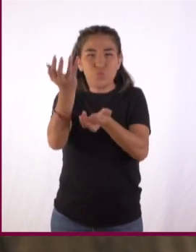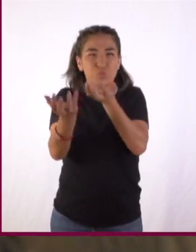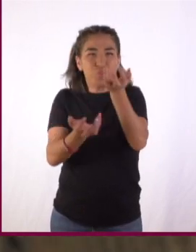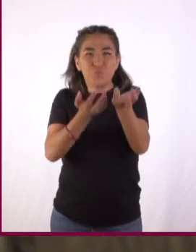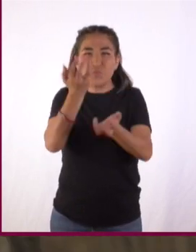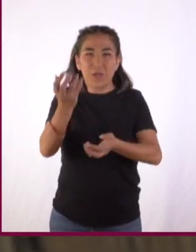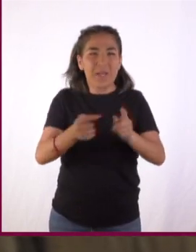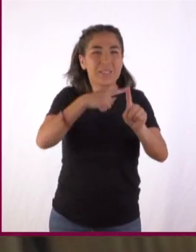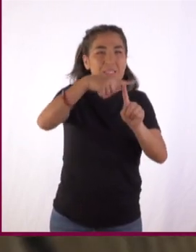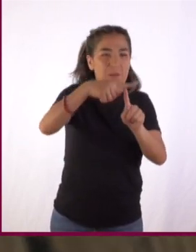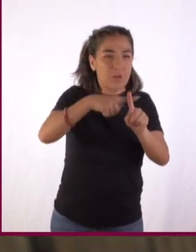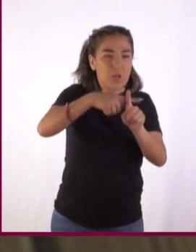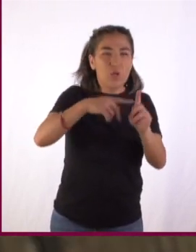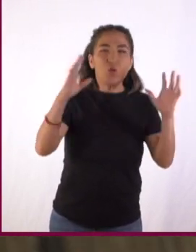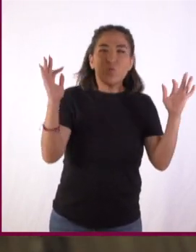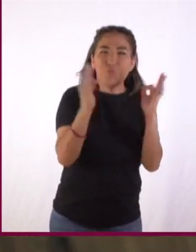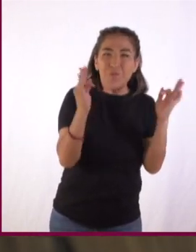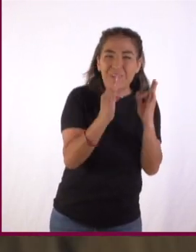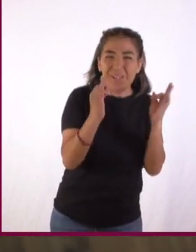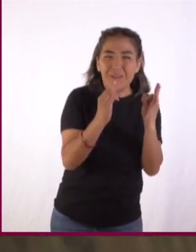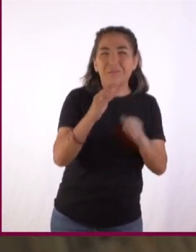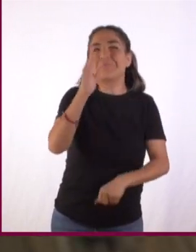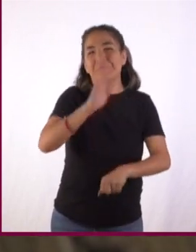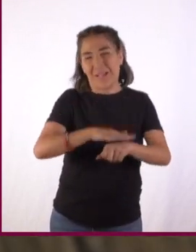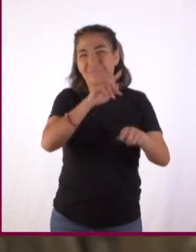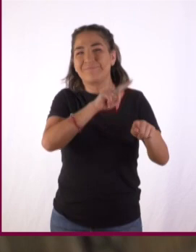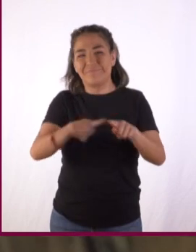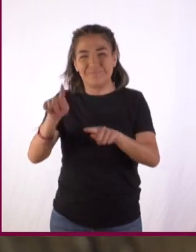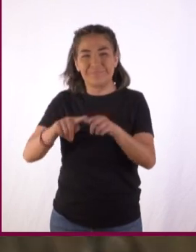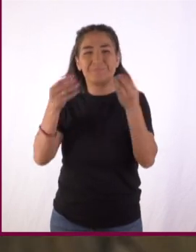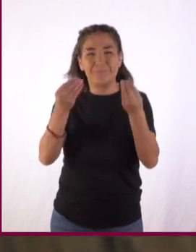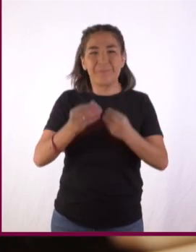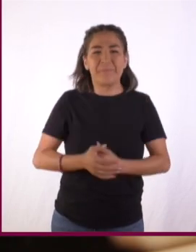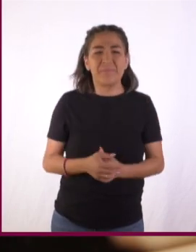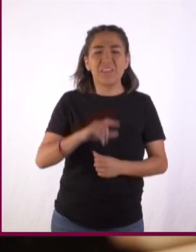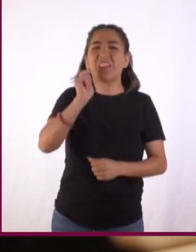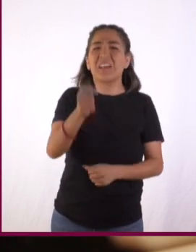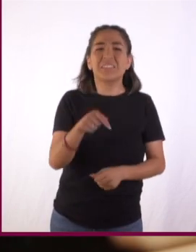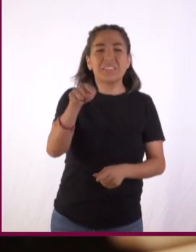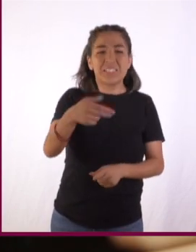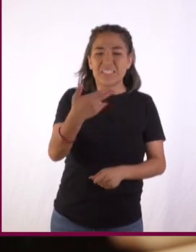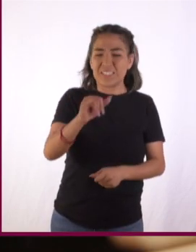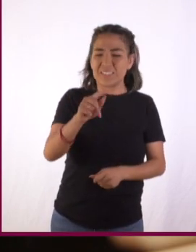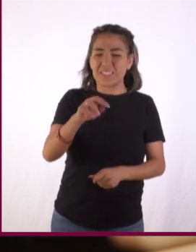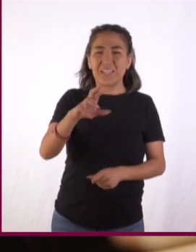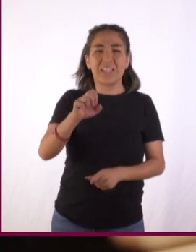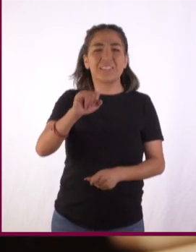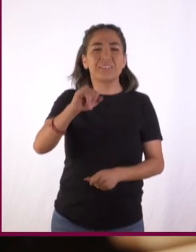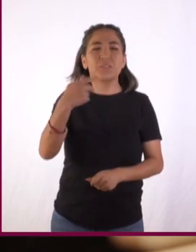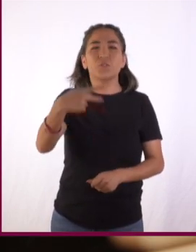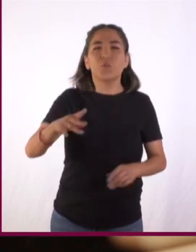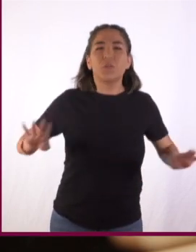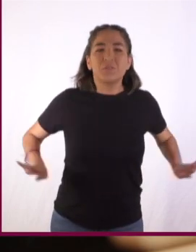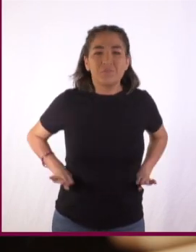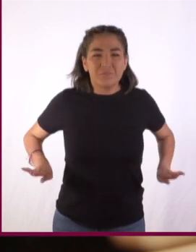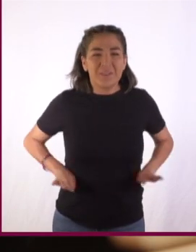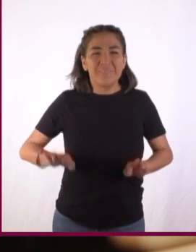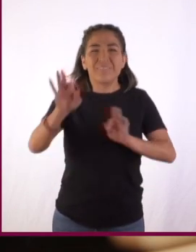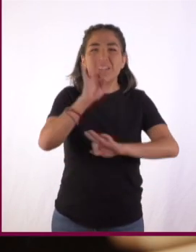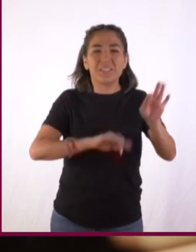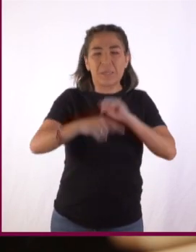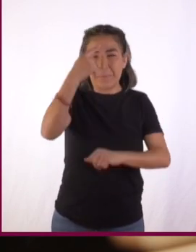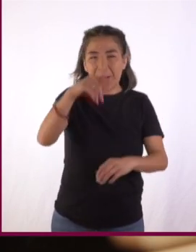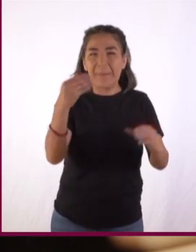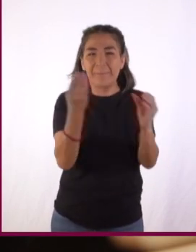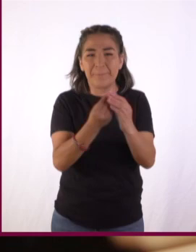de ebullición, la temperatura de fusión, etcétera. Son muchos. ¿Qué significa que exista la histéresis en las propiedades